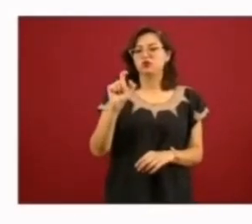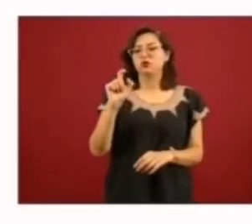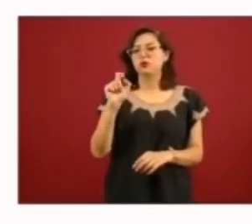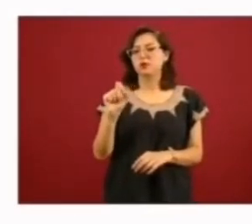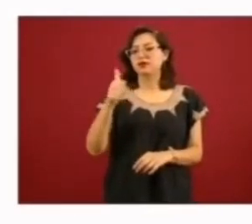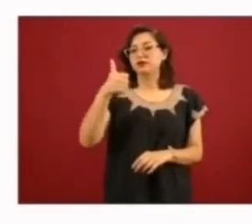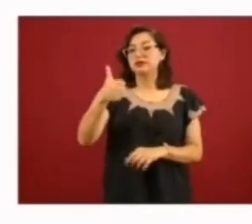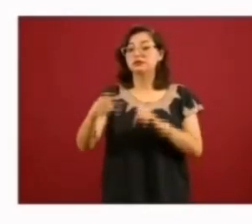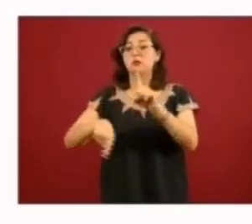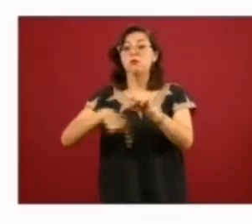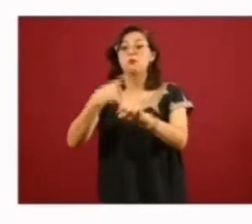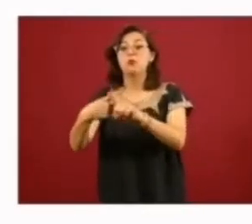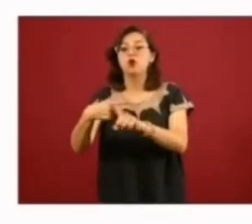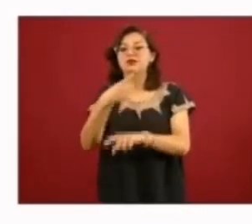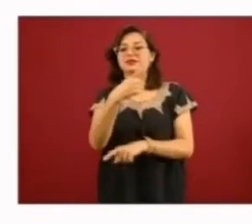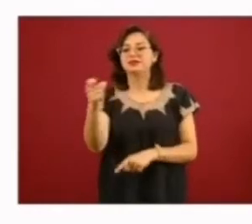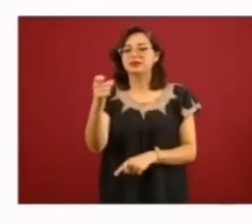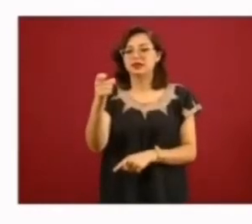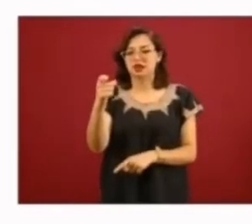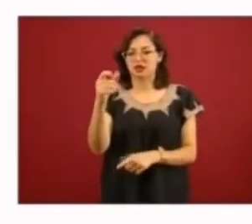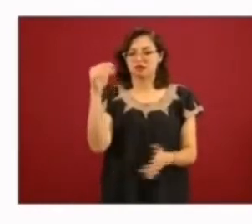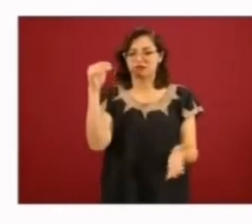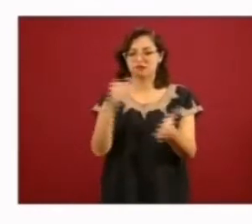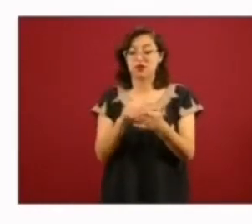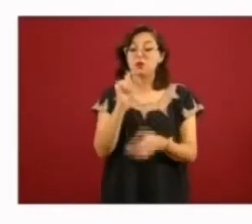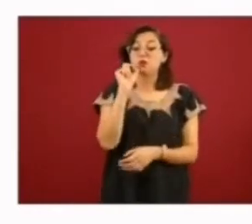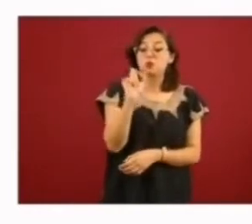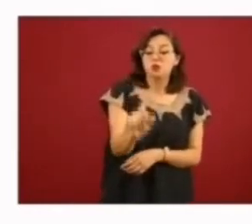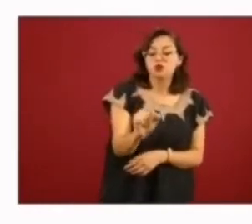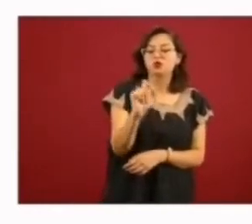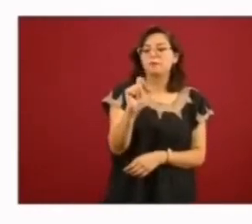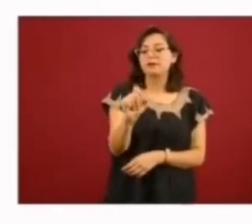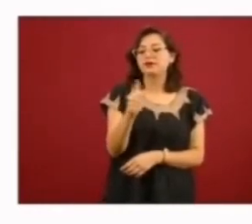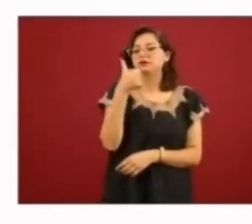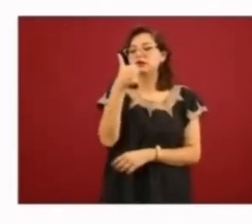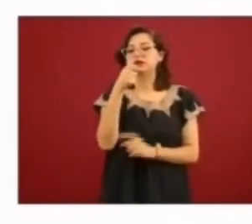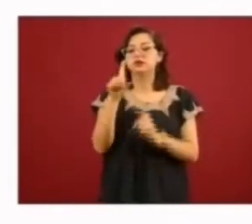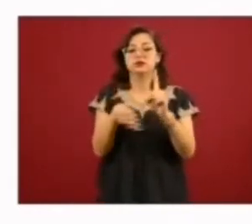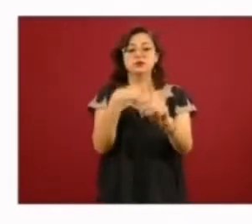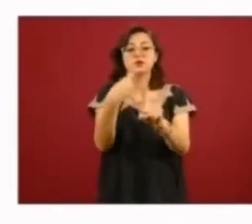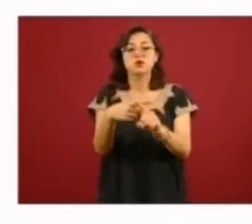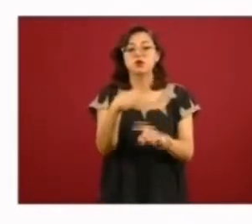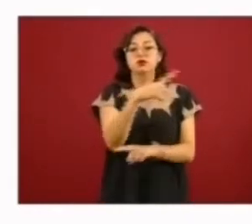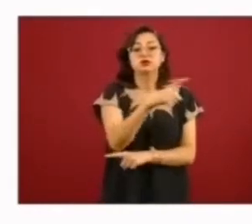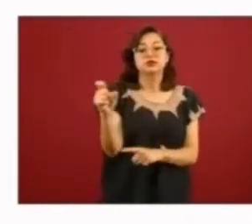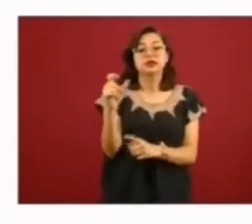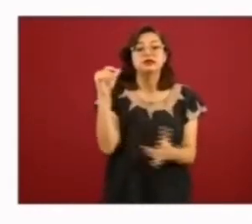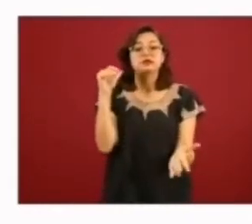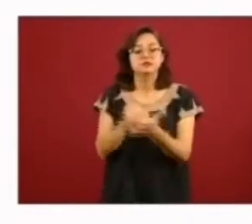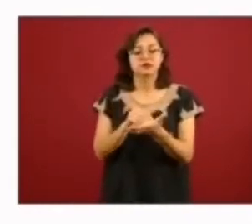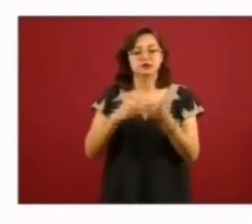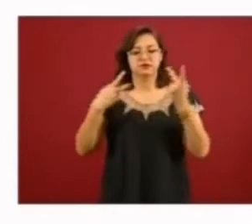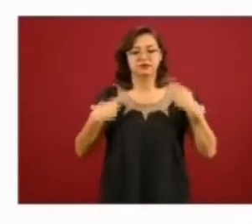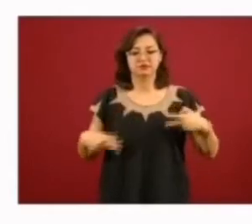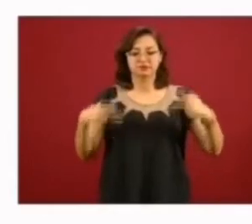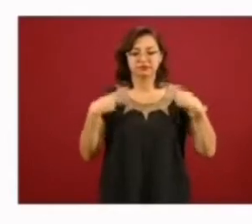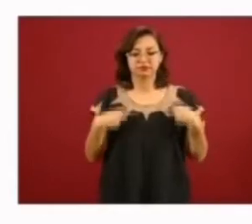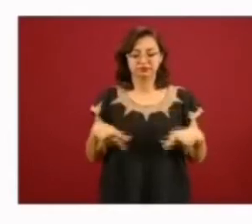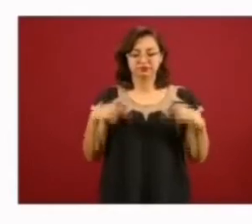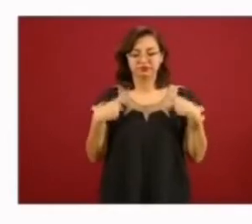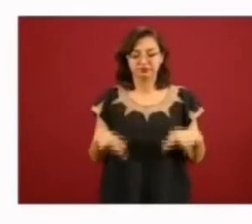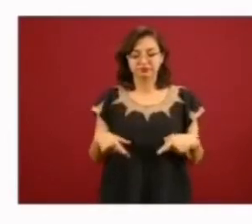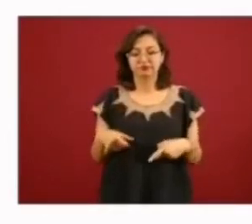vayan a interpretar como un porcentaje, es 0.26 por 100,000 habitantes y esa es la contribución que